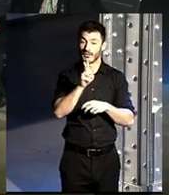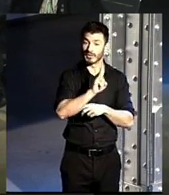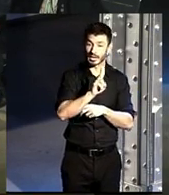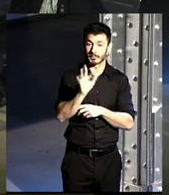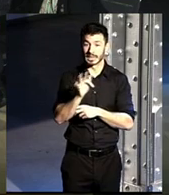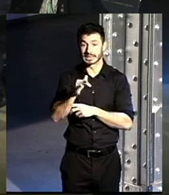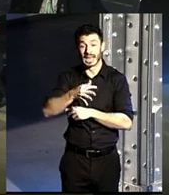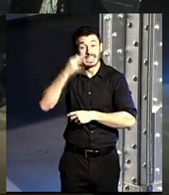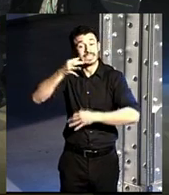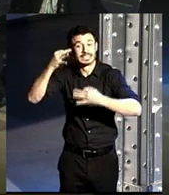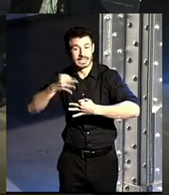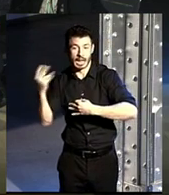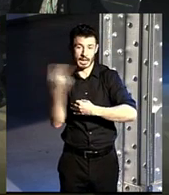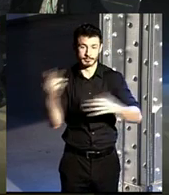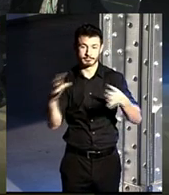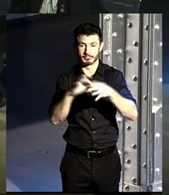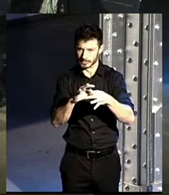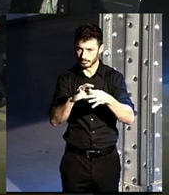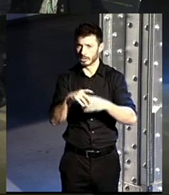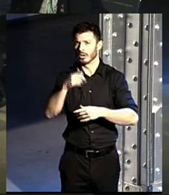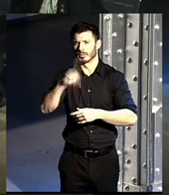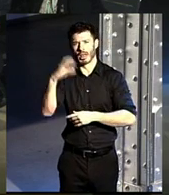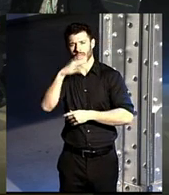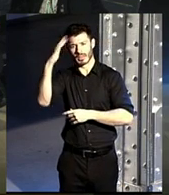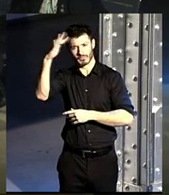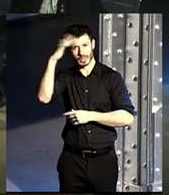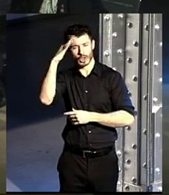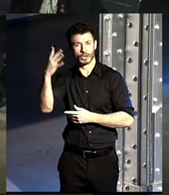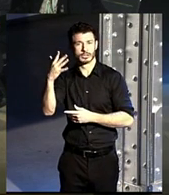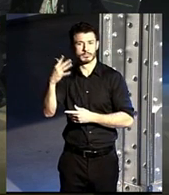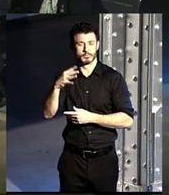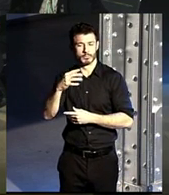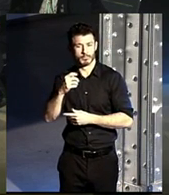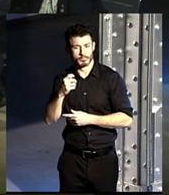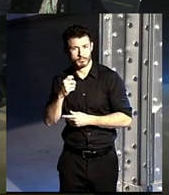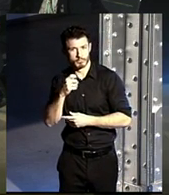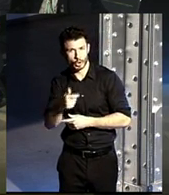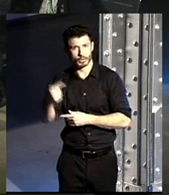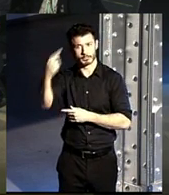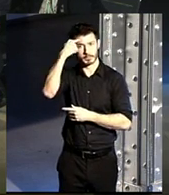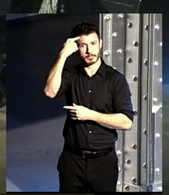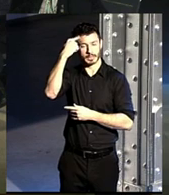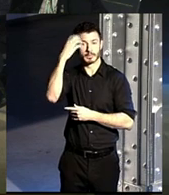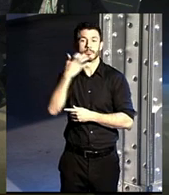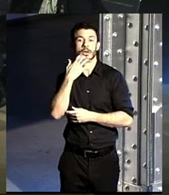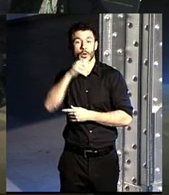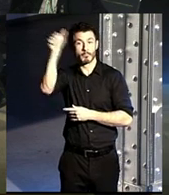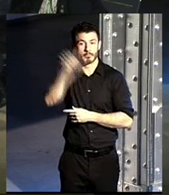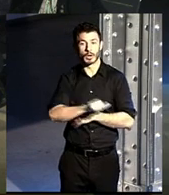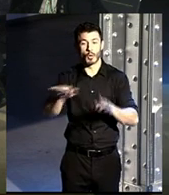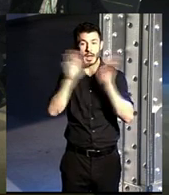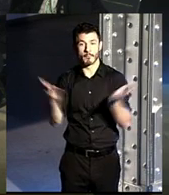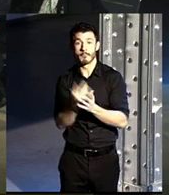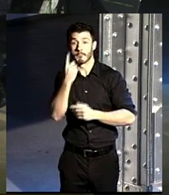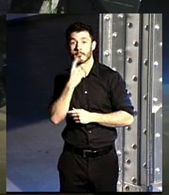también, en algunas facetas, tiene una gran obsesión por la verosimilitud. Tenemos, por ejemplo, Marte, que recientemente se ha realizado